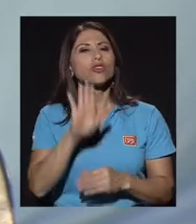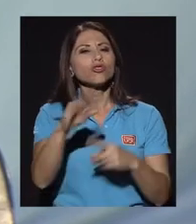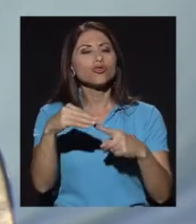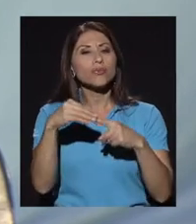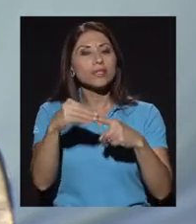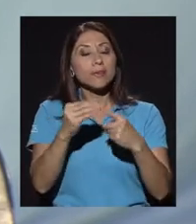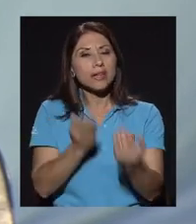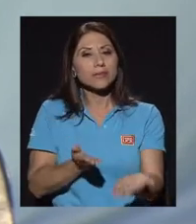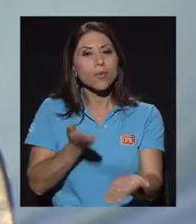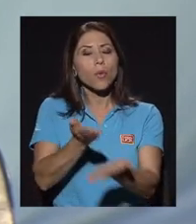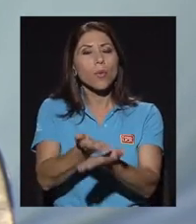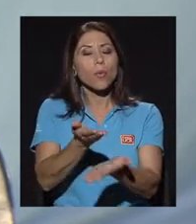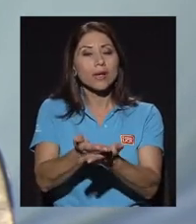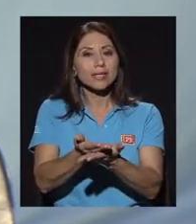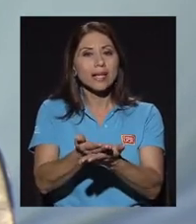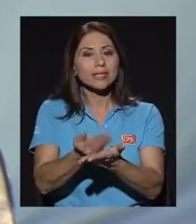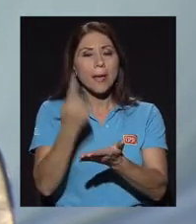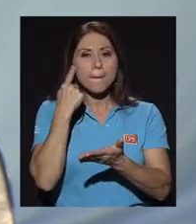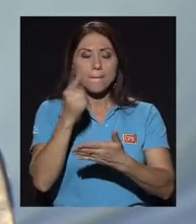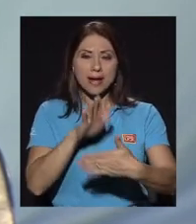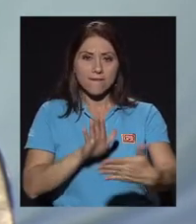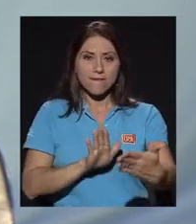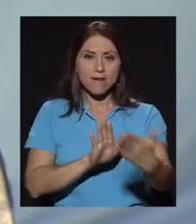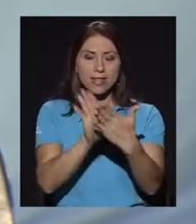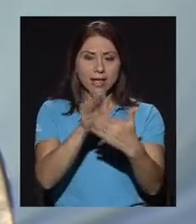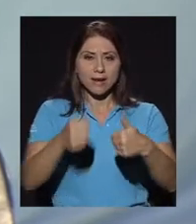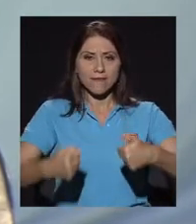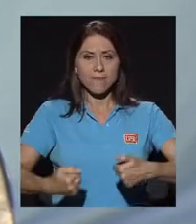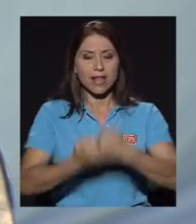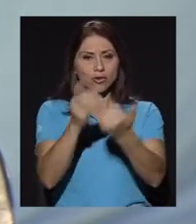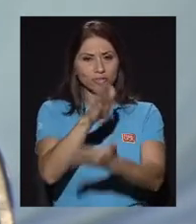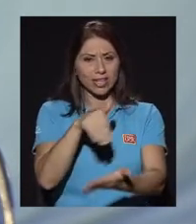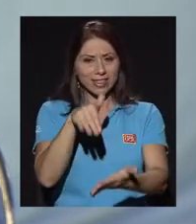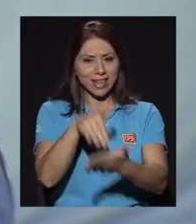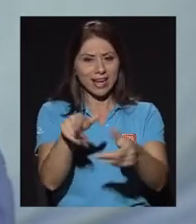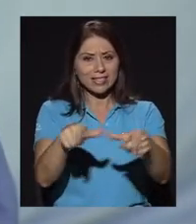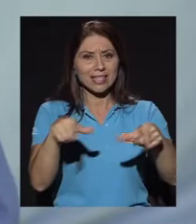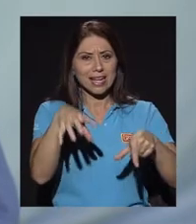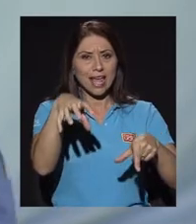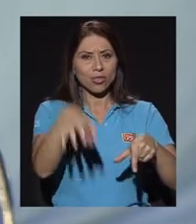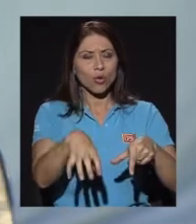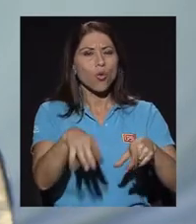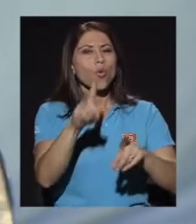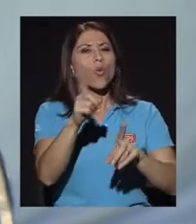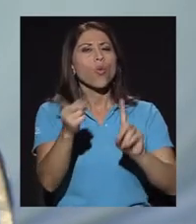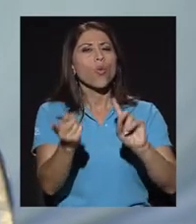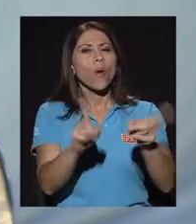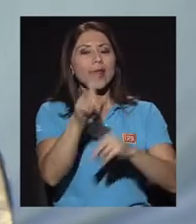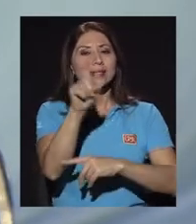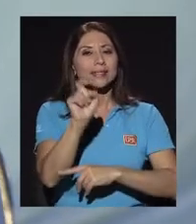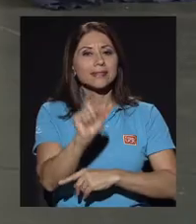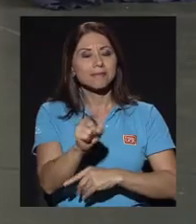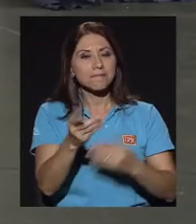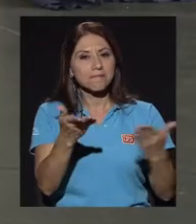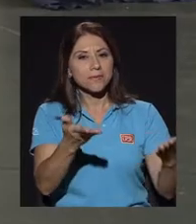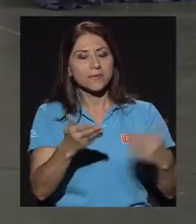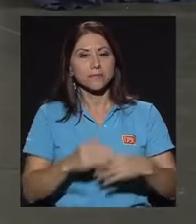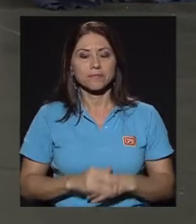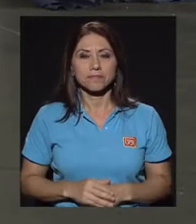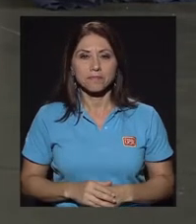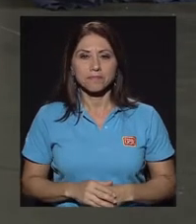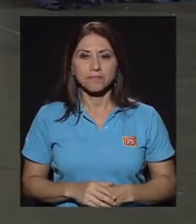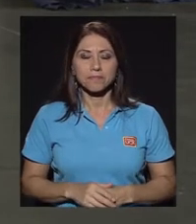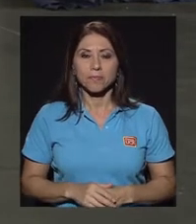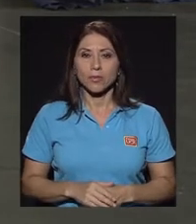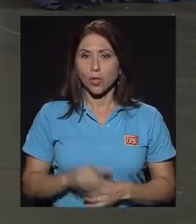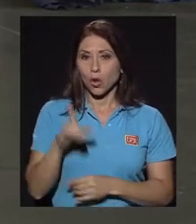sus principales propuestas para abordar los retos centrales del cantón? Don Luis Fernando, sí, tiene la palabra. Escucho,